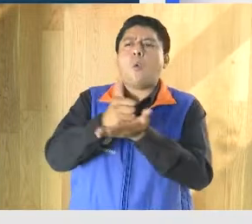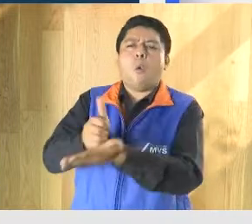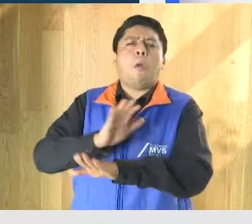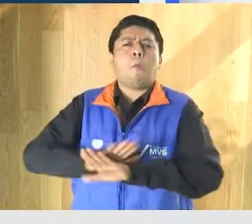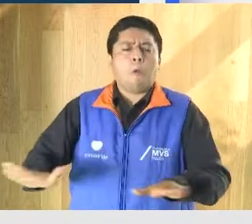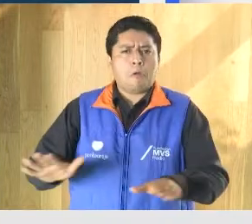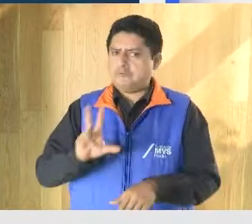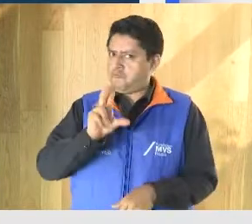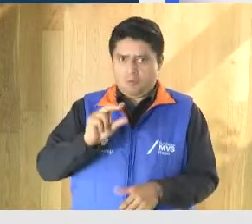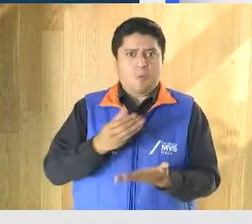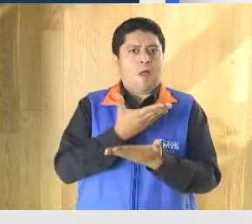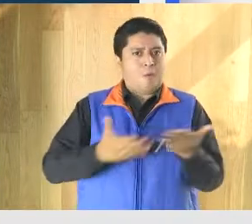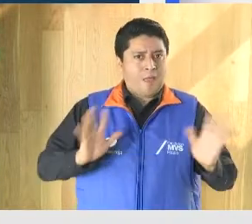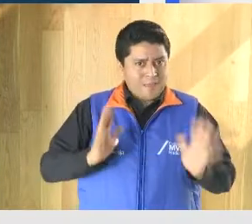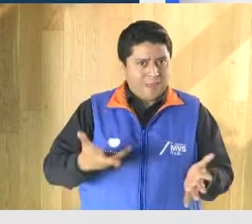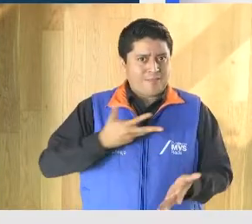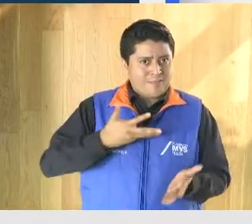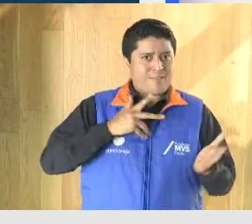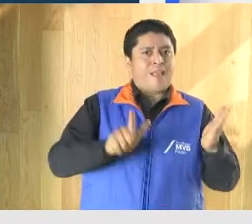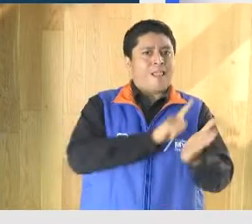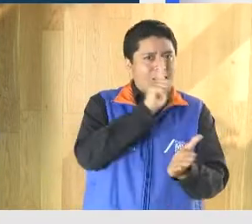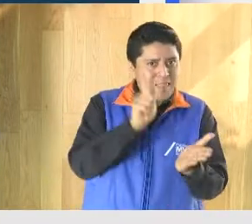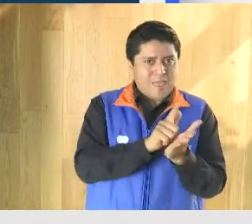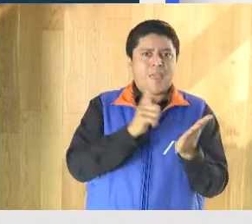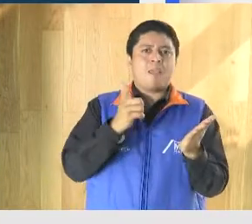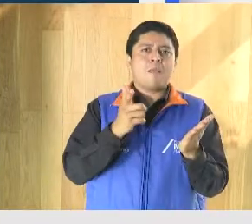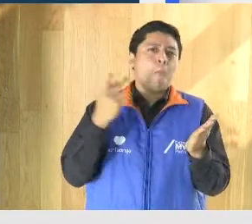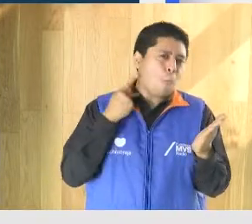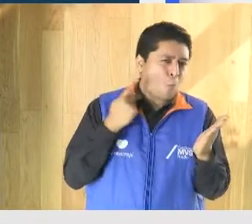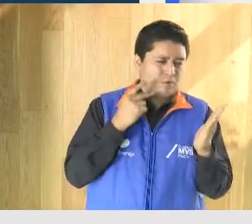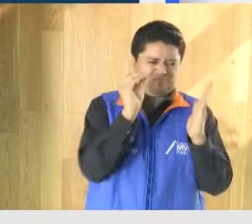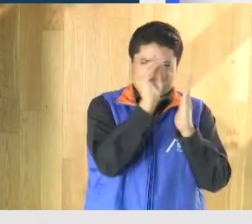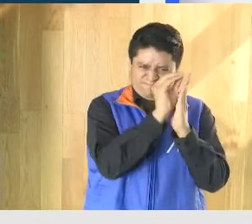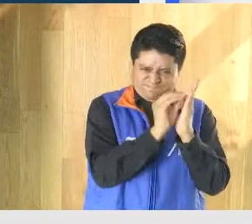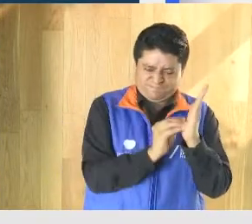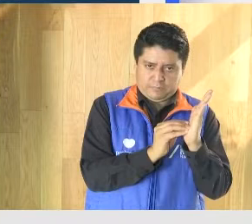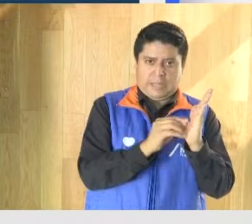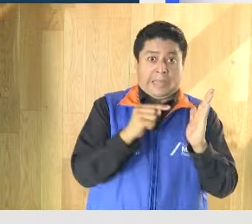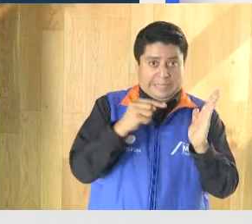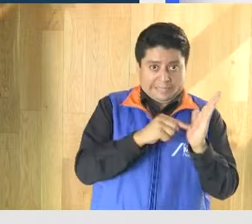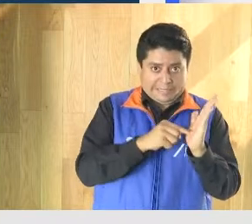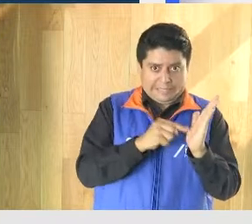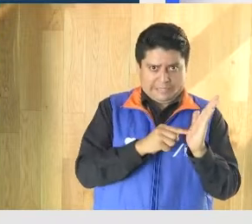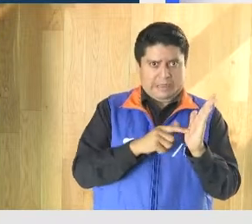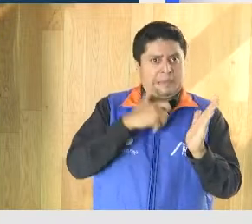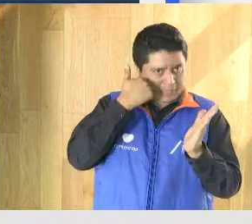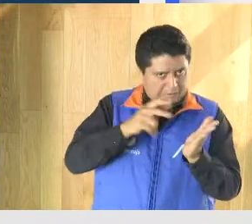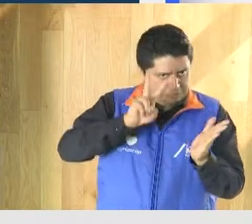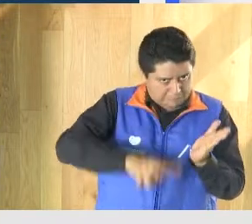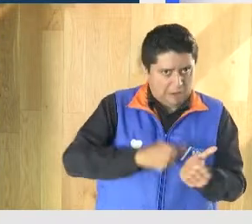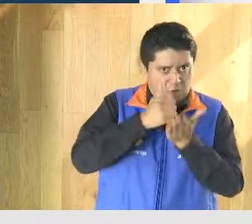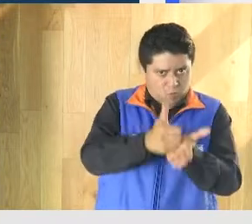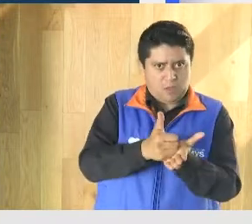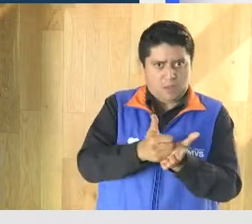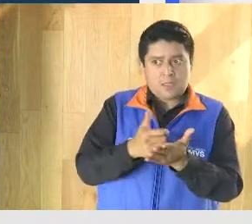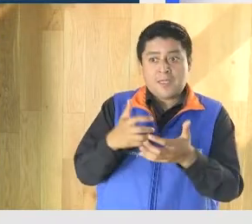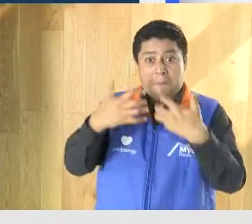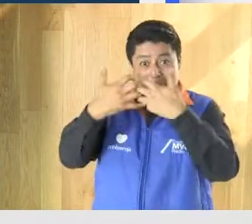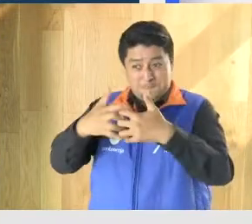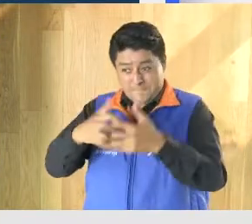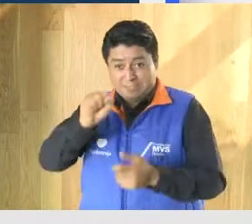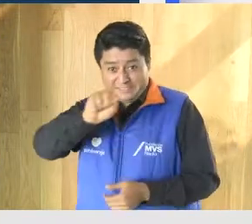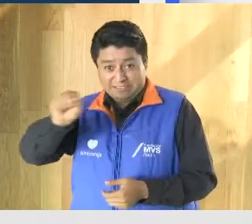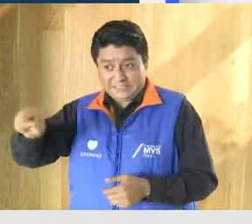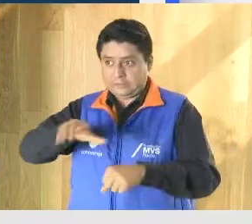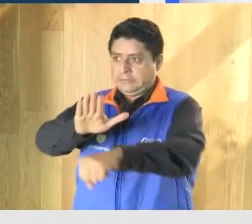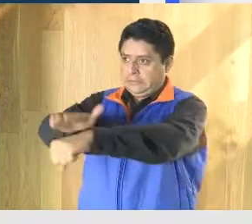más ambiciosas que invitan legalmente, ¿no?, a las empresas pues a